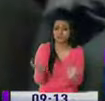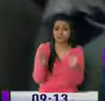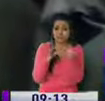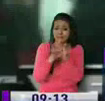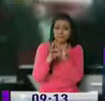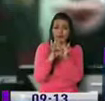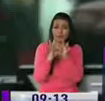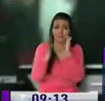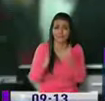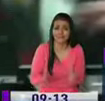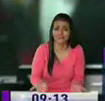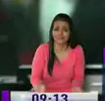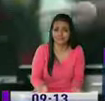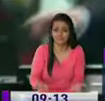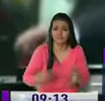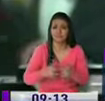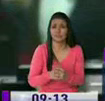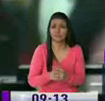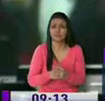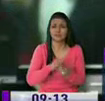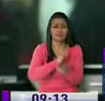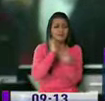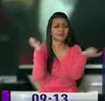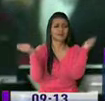gobierno. Y hay que arreglar al Ecuador,